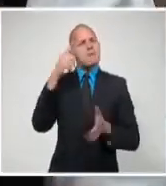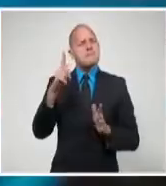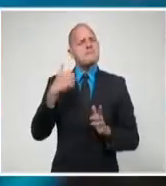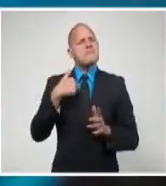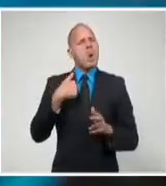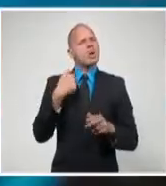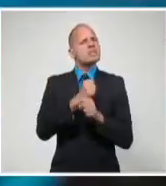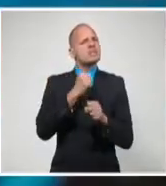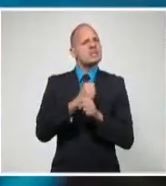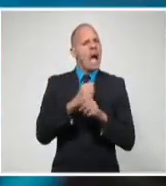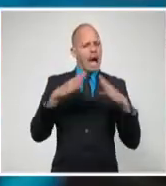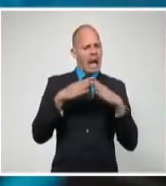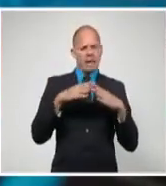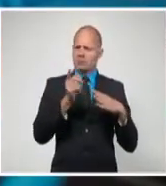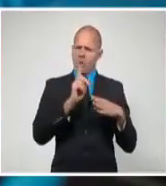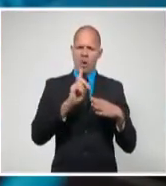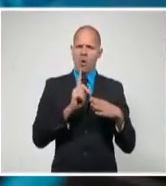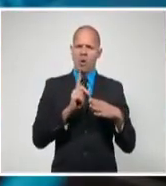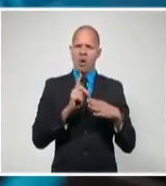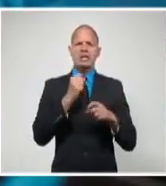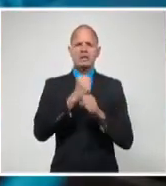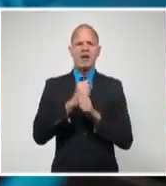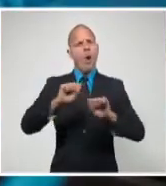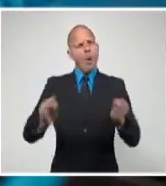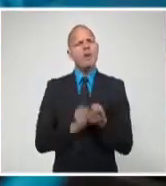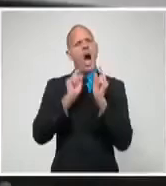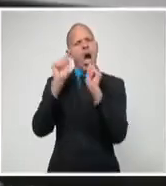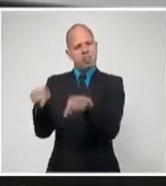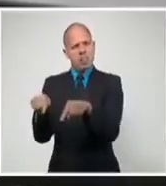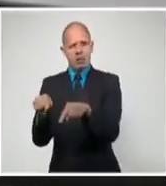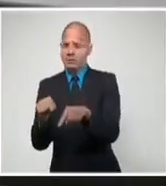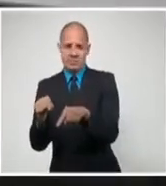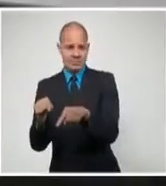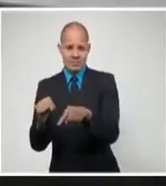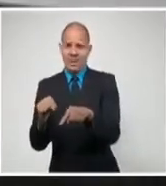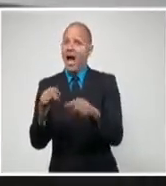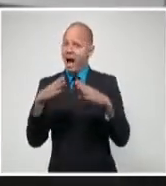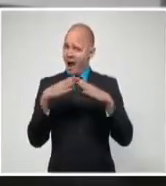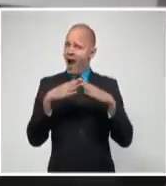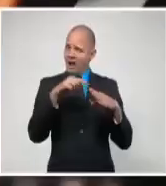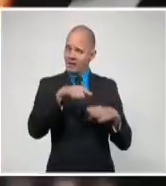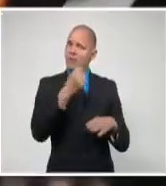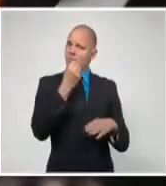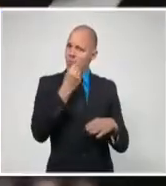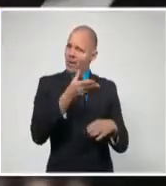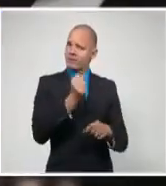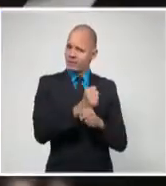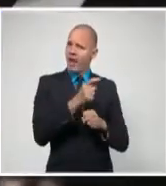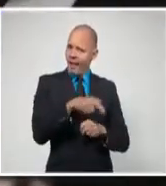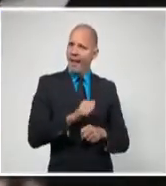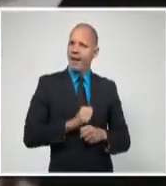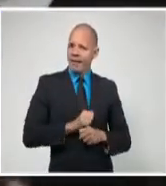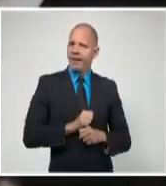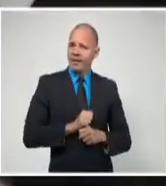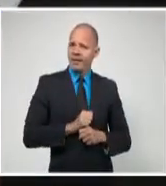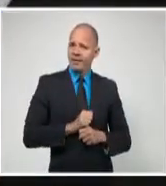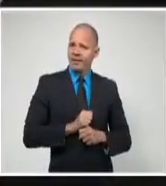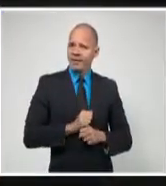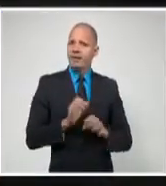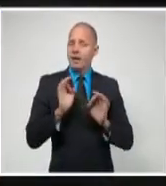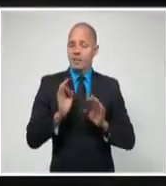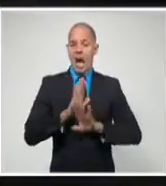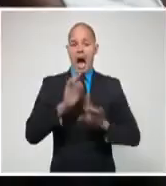hacemos. Aún en el supuesto de que se cuente con una estructura tecnológica de soporte de última generación, el pensamiento empresarial